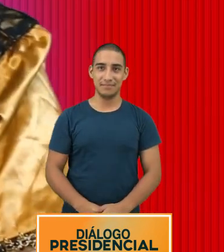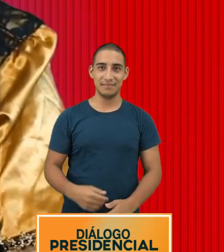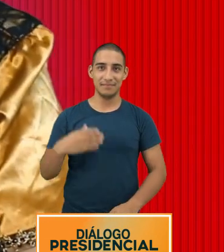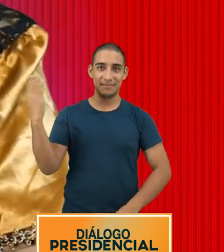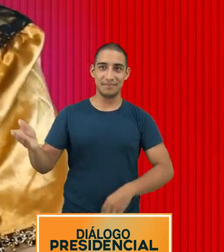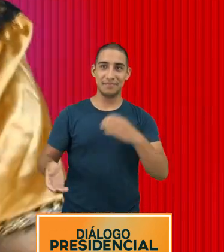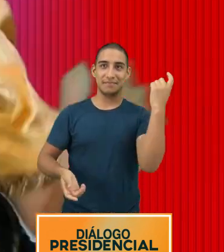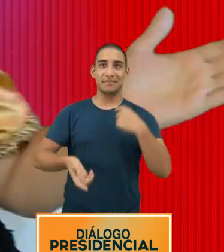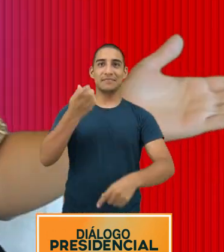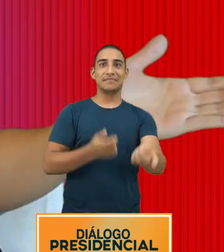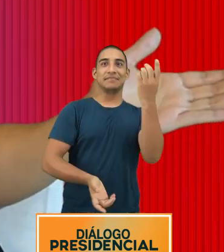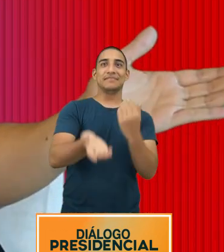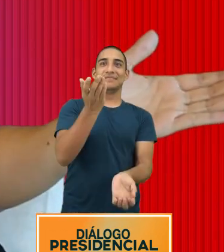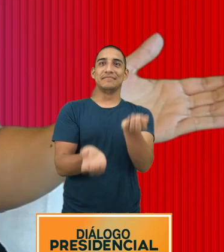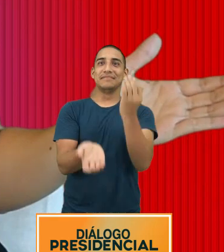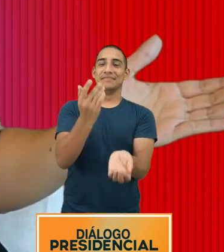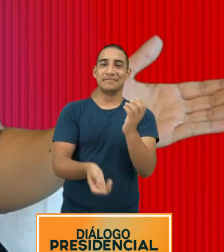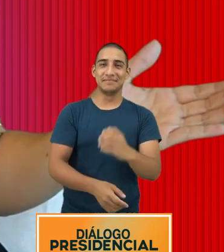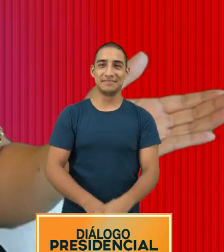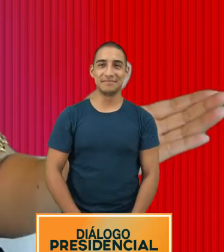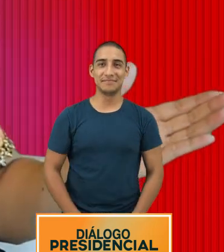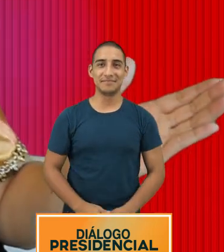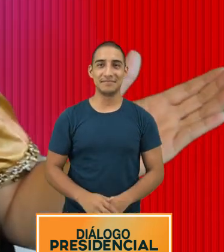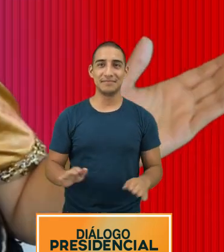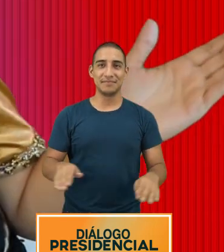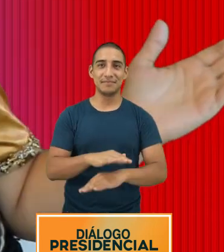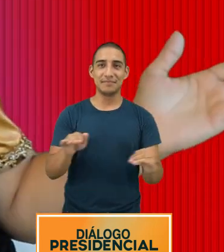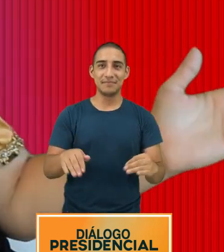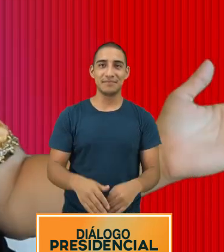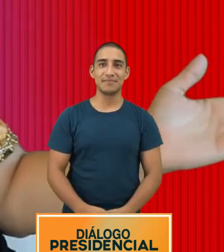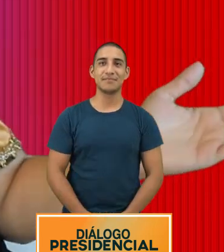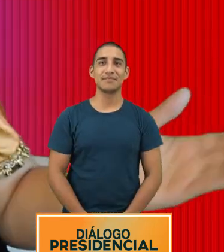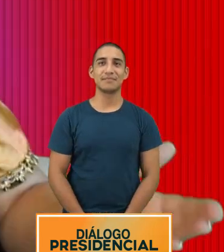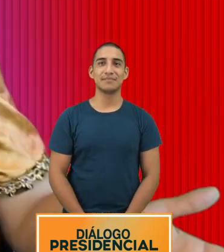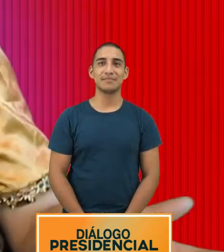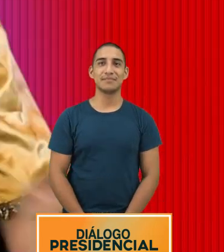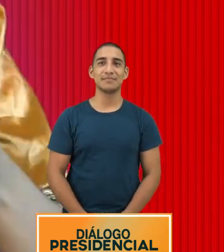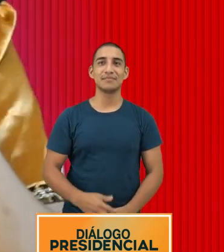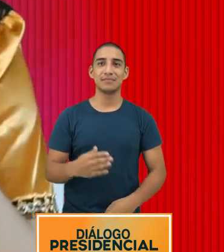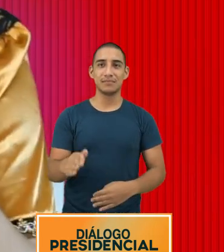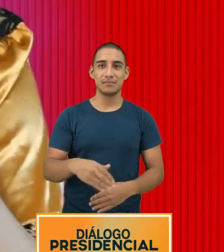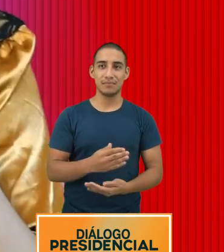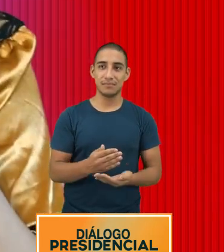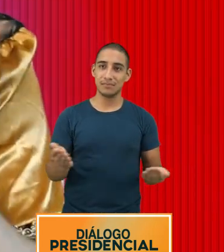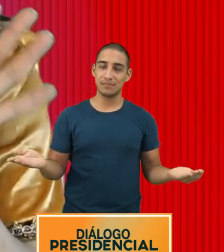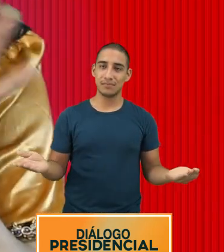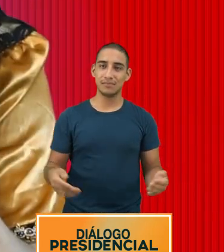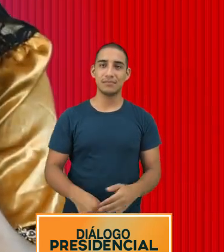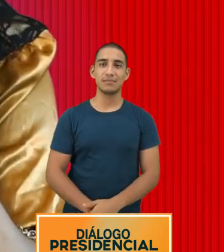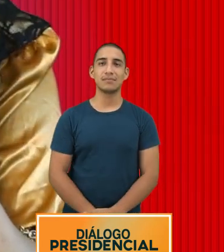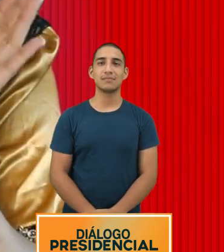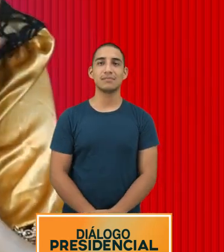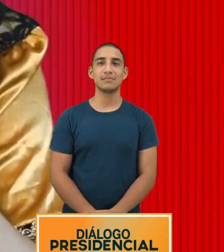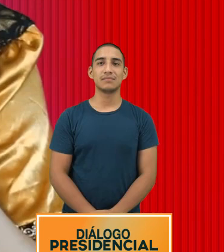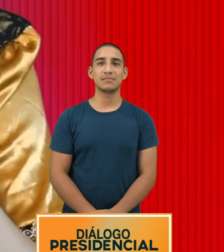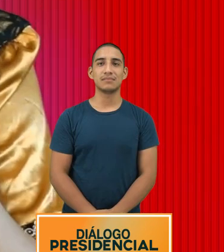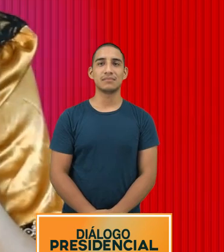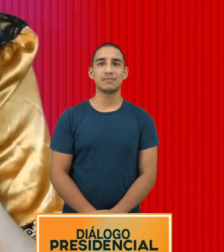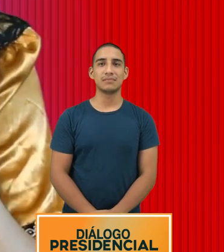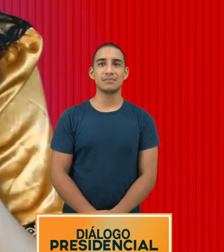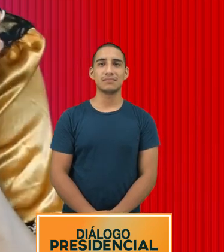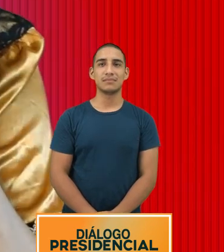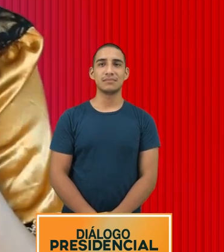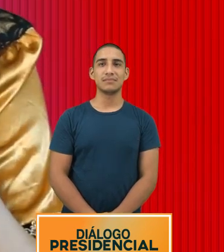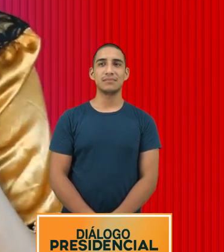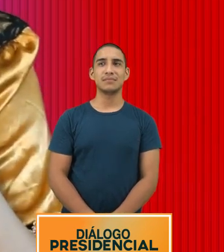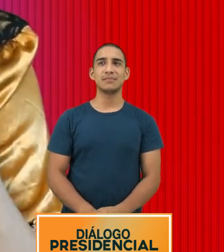social pero hasta que lo term ñaño porque ya lo concluso Lo bueno es que no nos va a acostar al pueblo